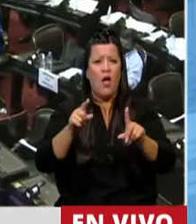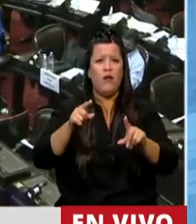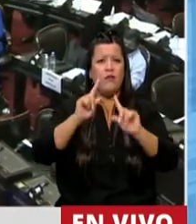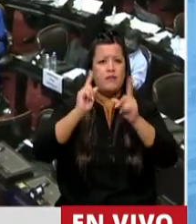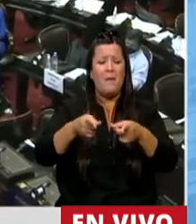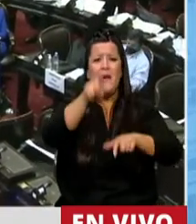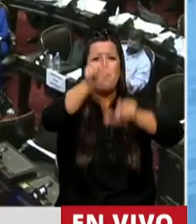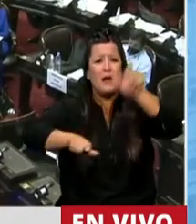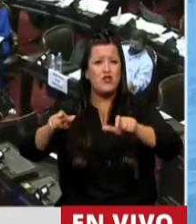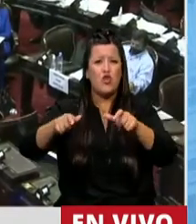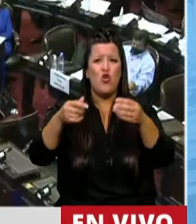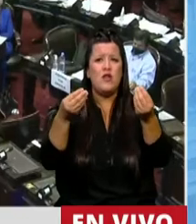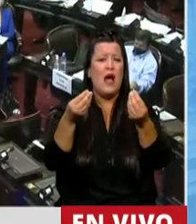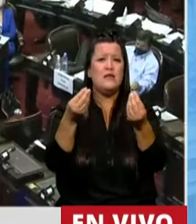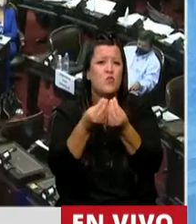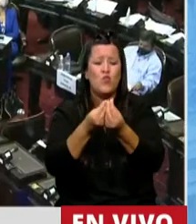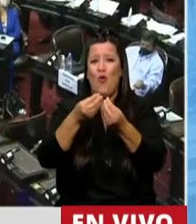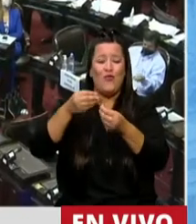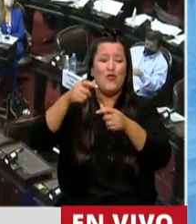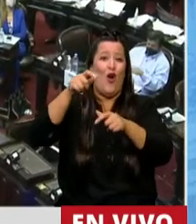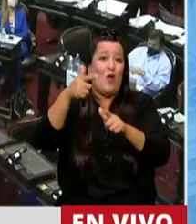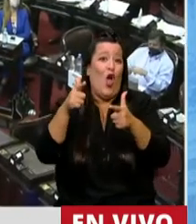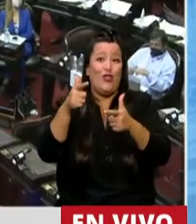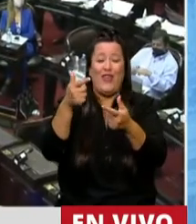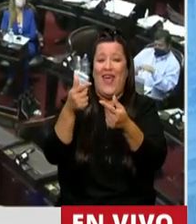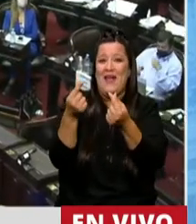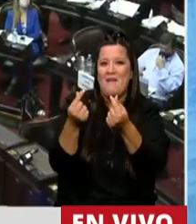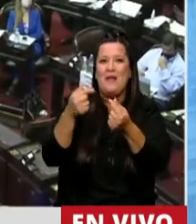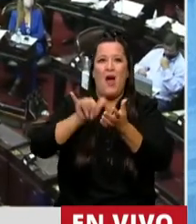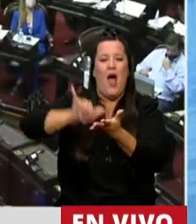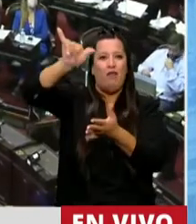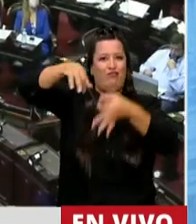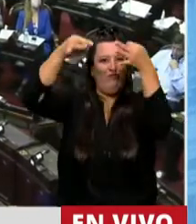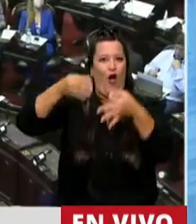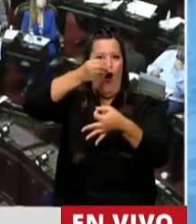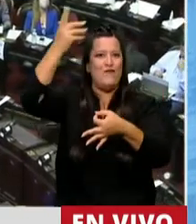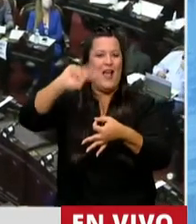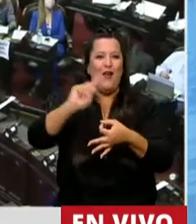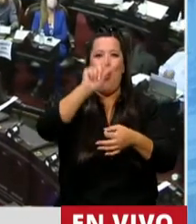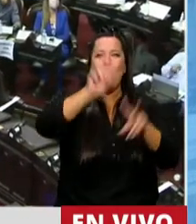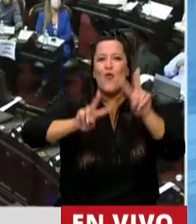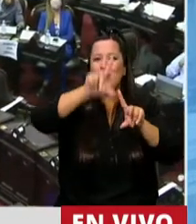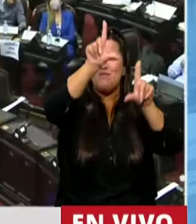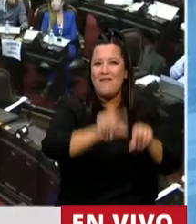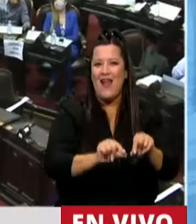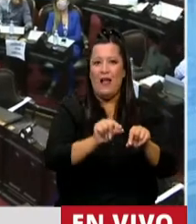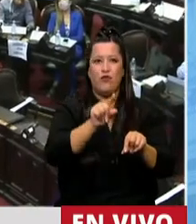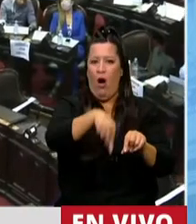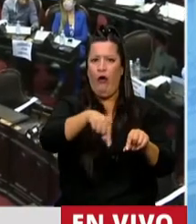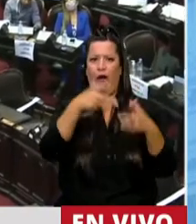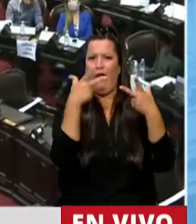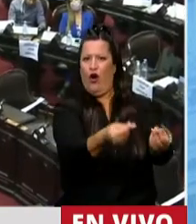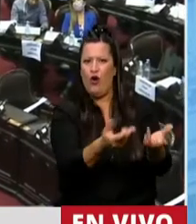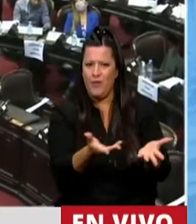de personas de escasos recursos. Acá escuchamos relatos,